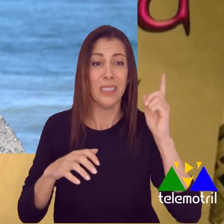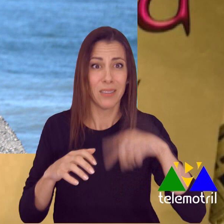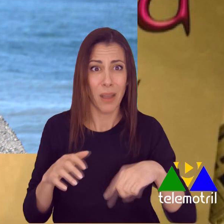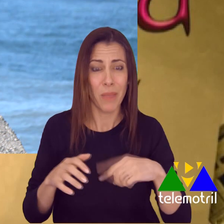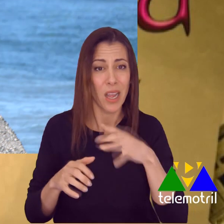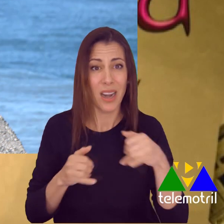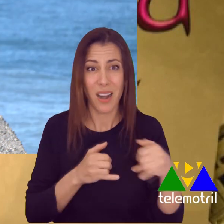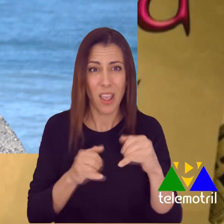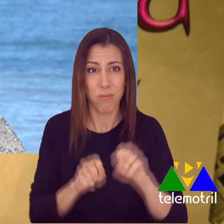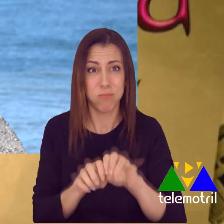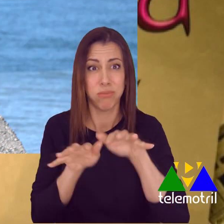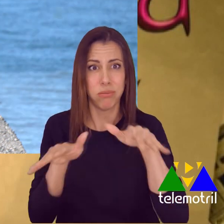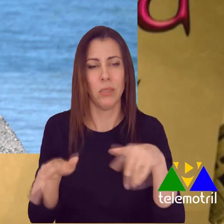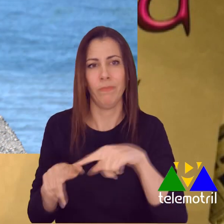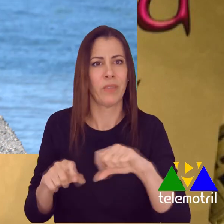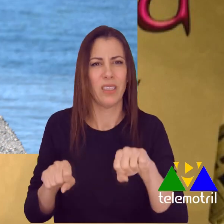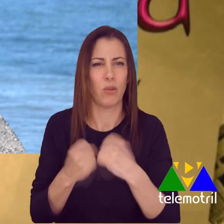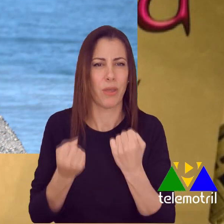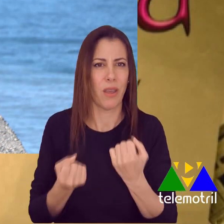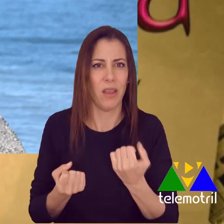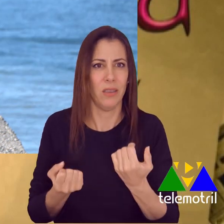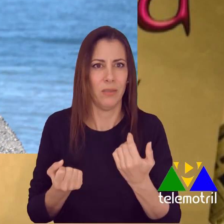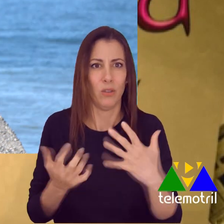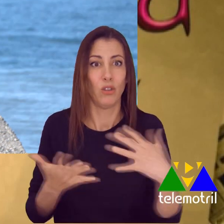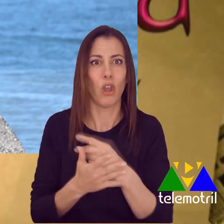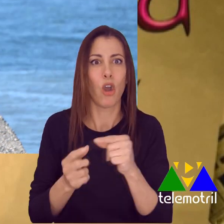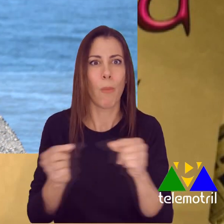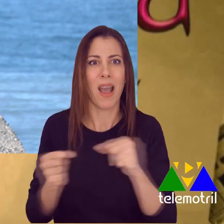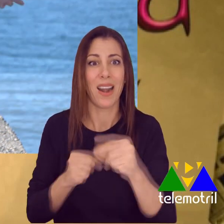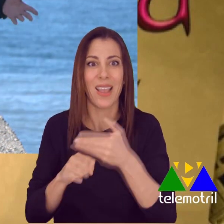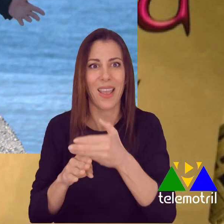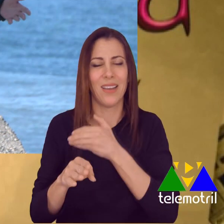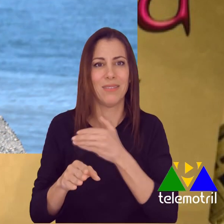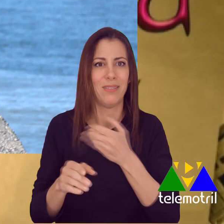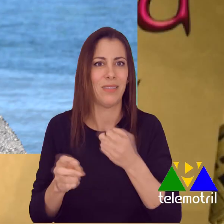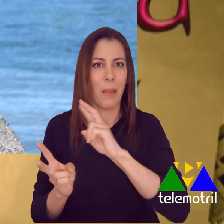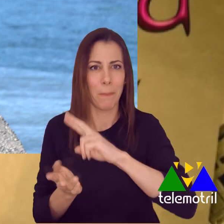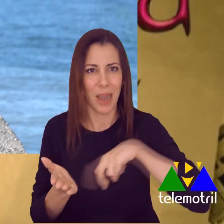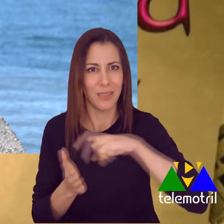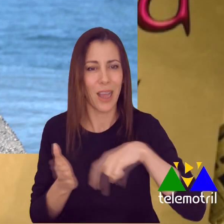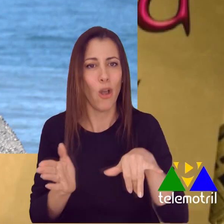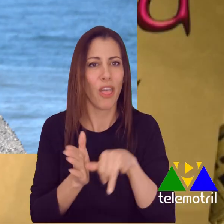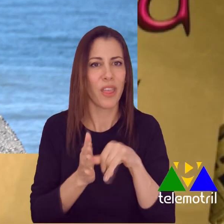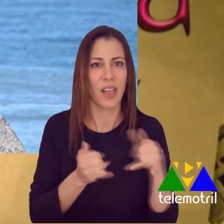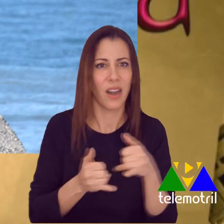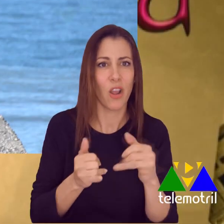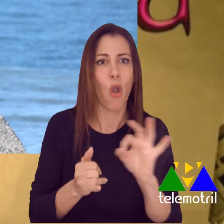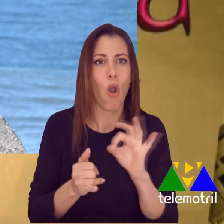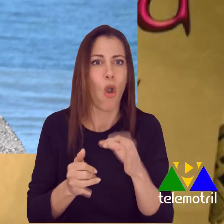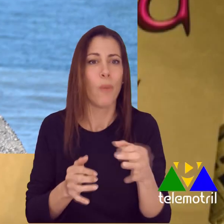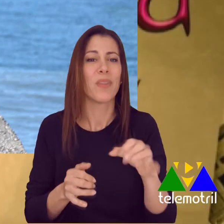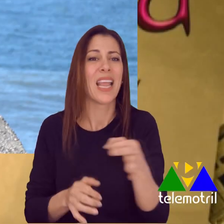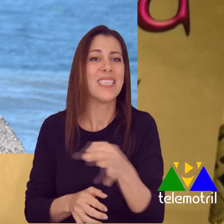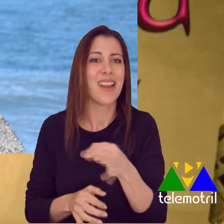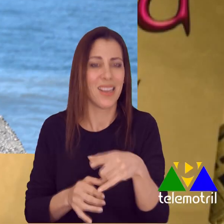río, destrozaban pues los marjales que se habían plantado en las márgenes del río o en las islas del río. El caso